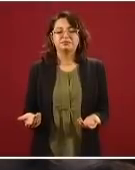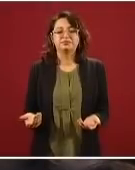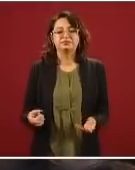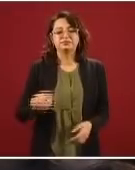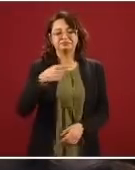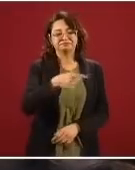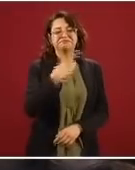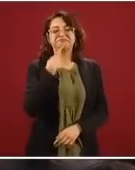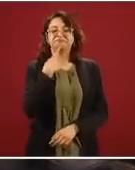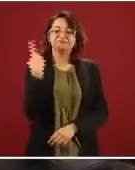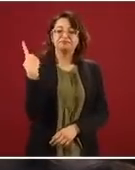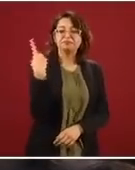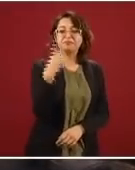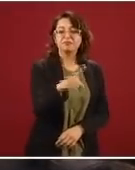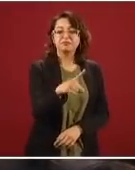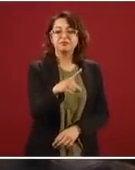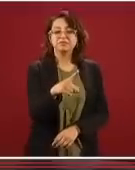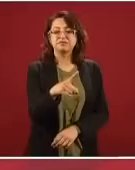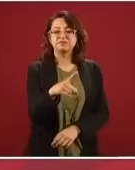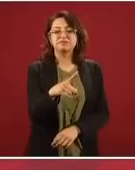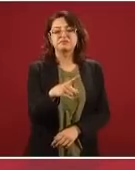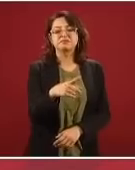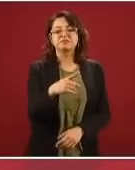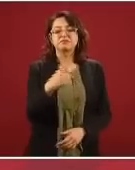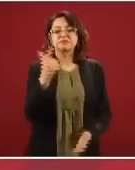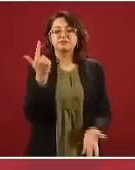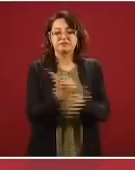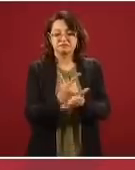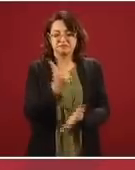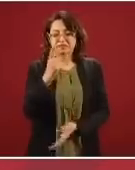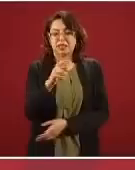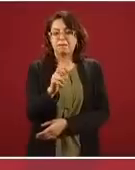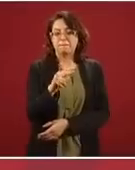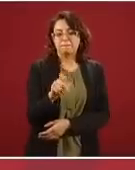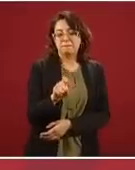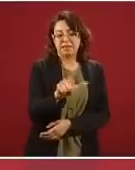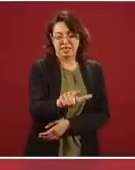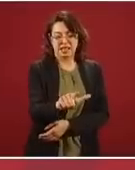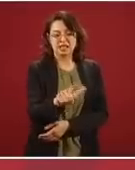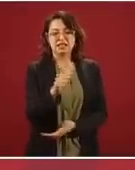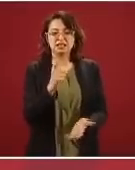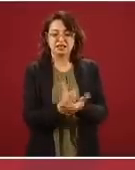acusarlo por un delito penal, pero el dinero